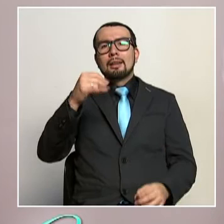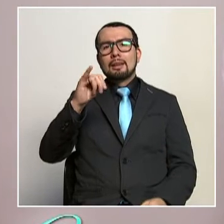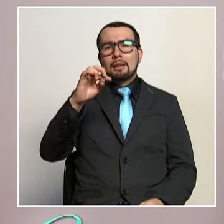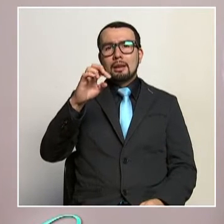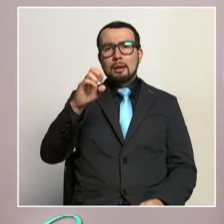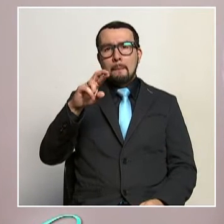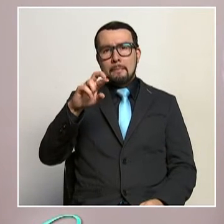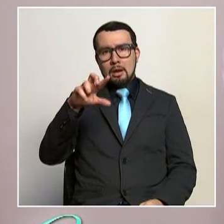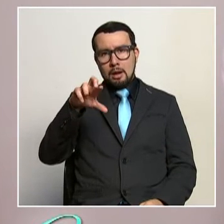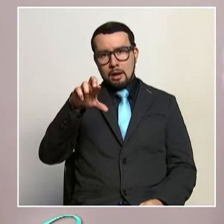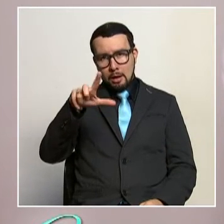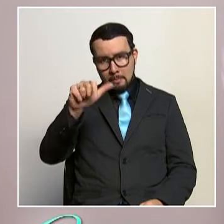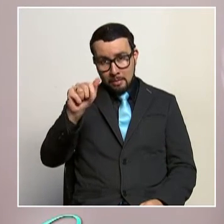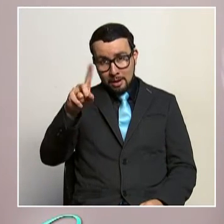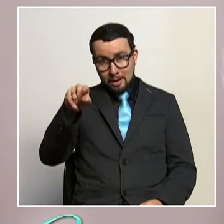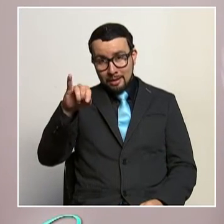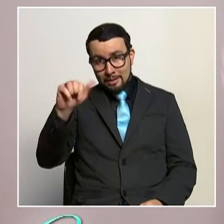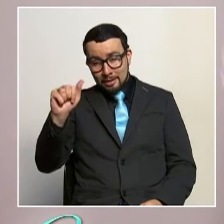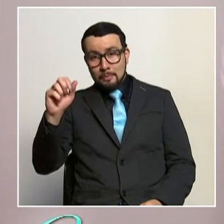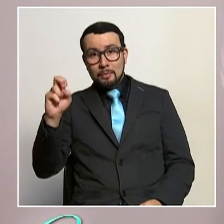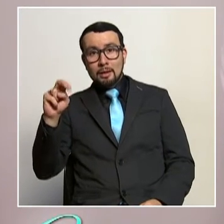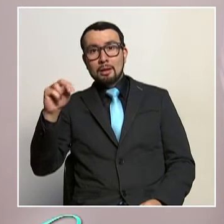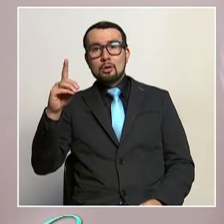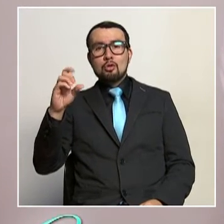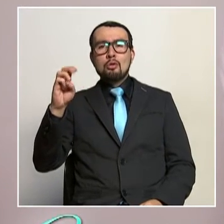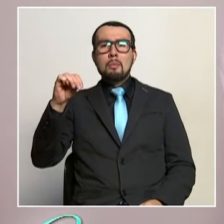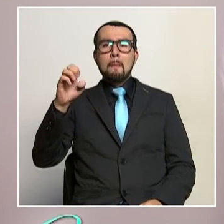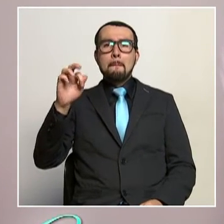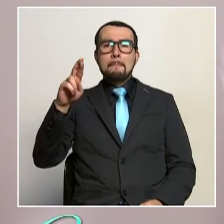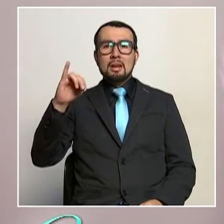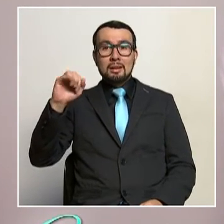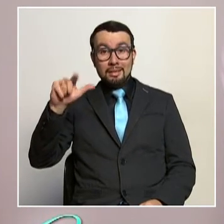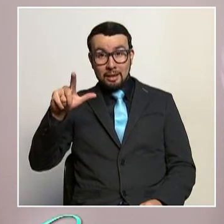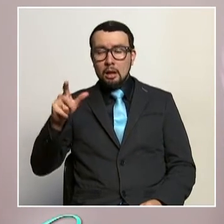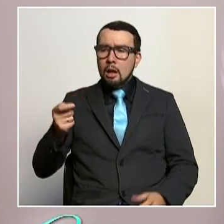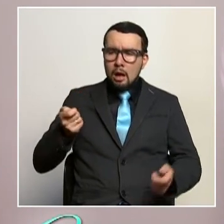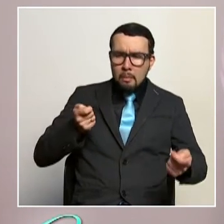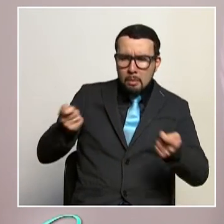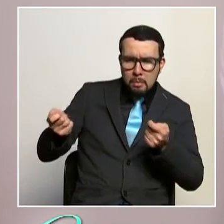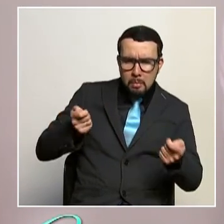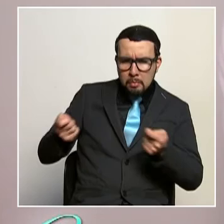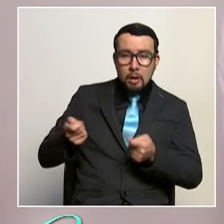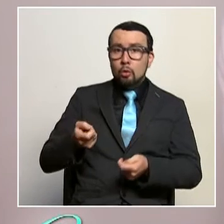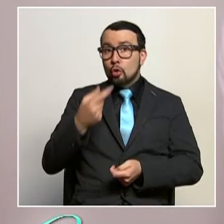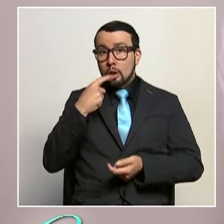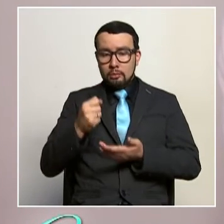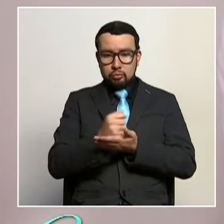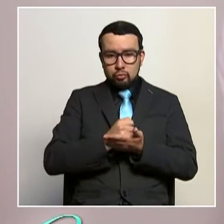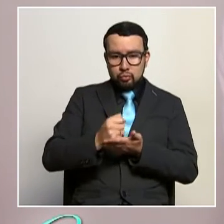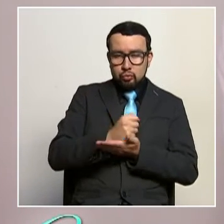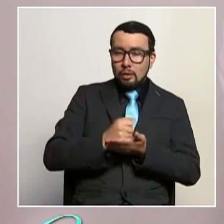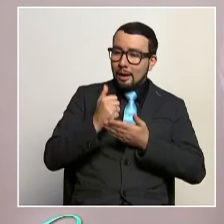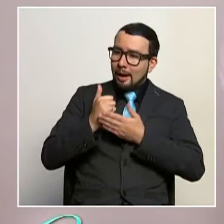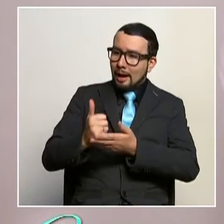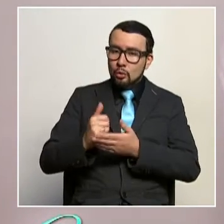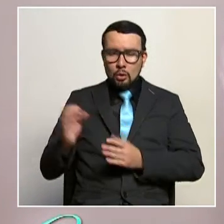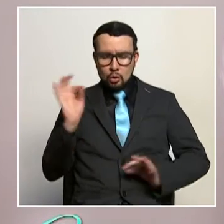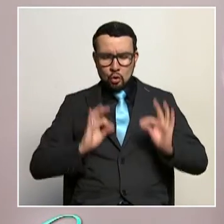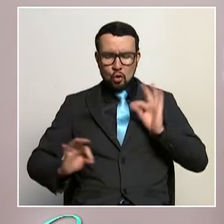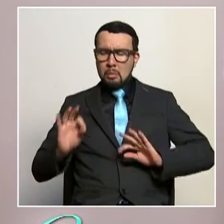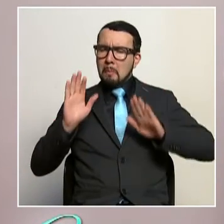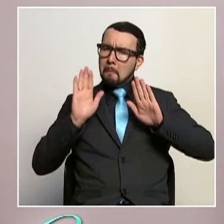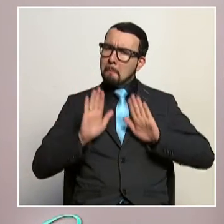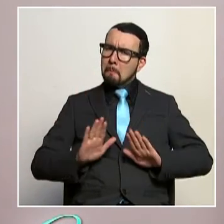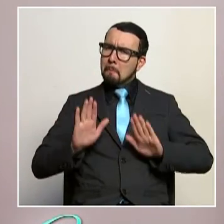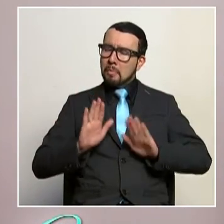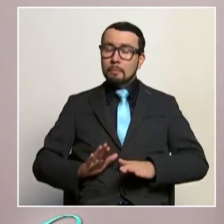problema, un crecimiento anormal del endometrio. La hemos tenido controlada con una serie de medicamentos que frenan mucho las hormonas.